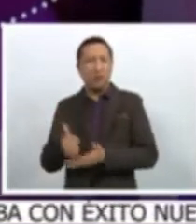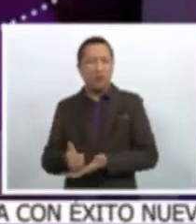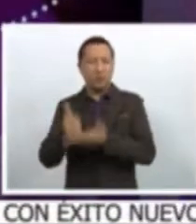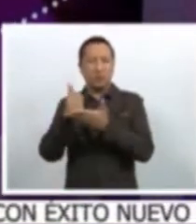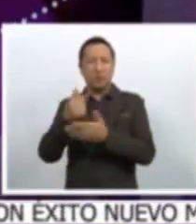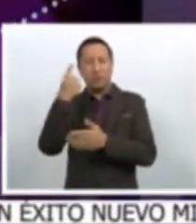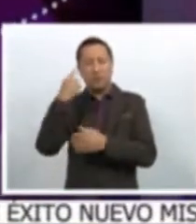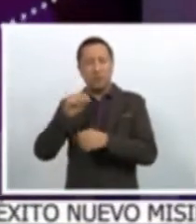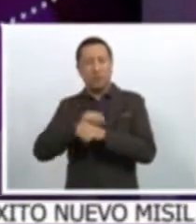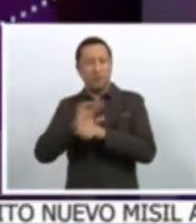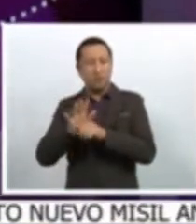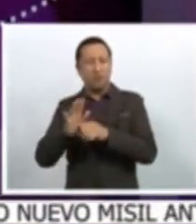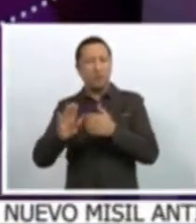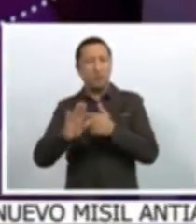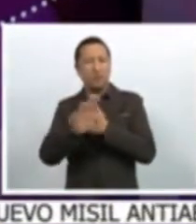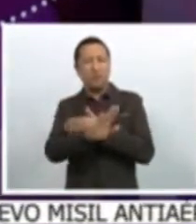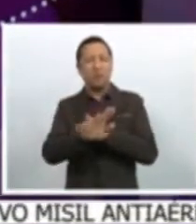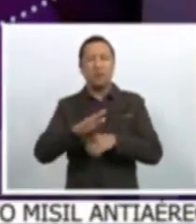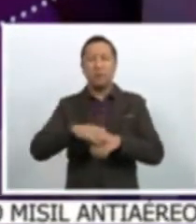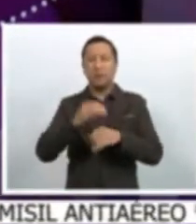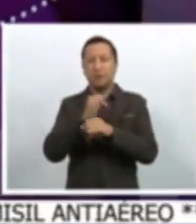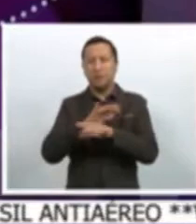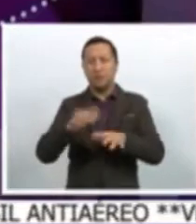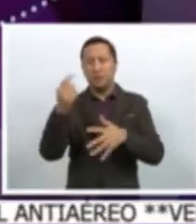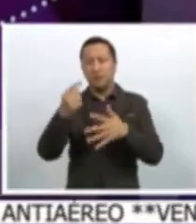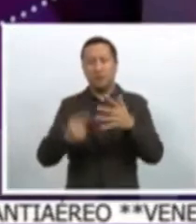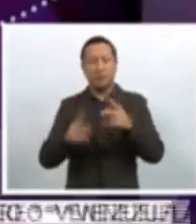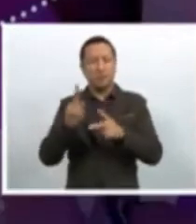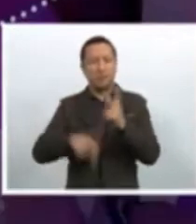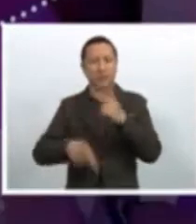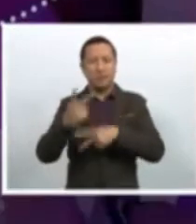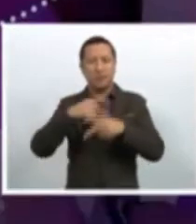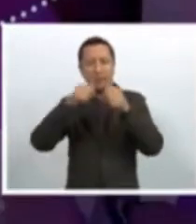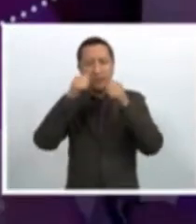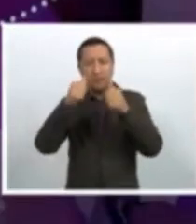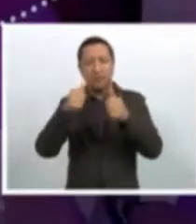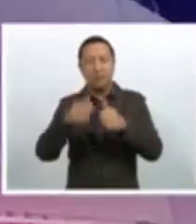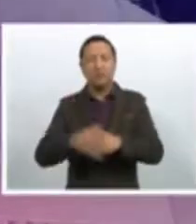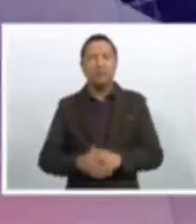De esto y más le hablaremos al regresar de la pausa. Quédese con nosotros.